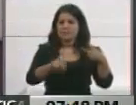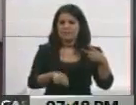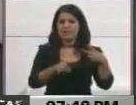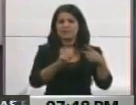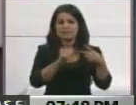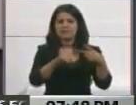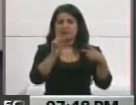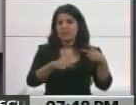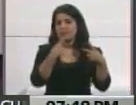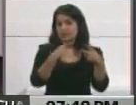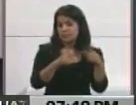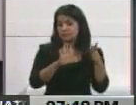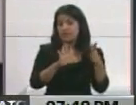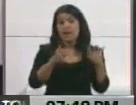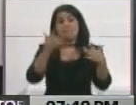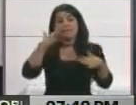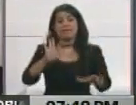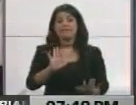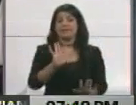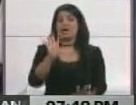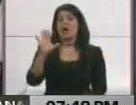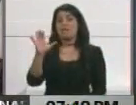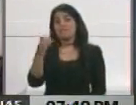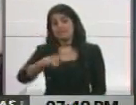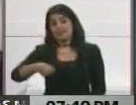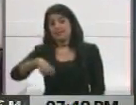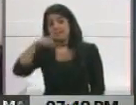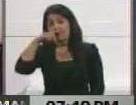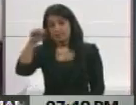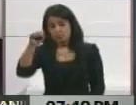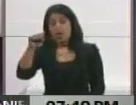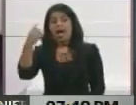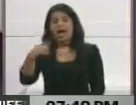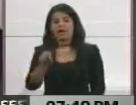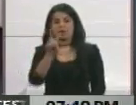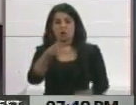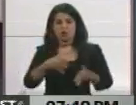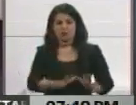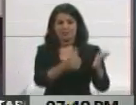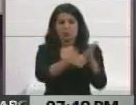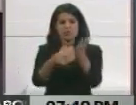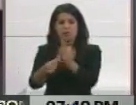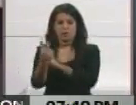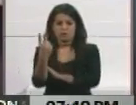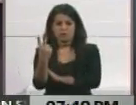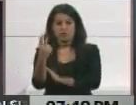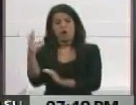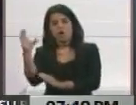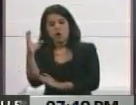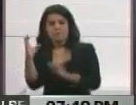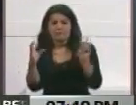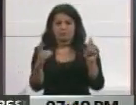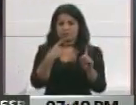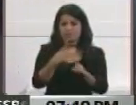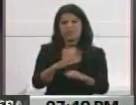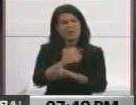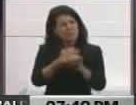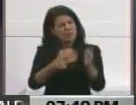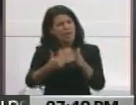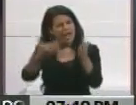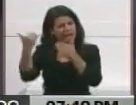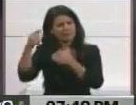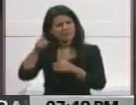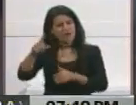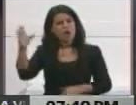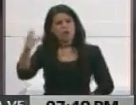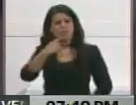supuesta del presidente la república que tengo entendido que en misiva a la mismísima asamblea nacional fue ya negada por la misma República